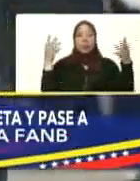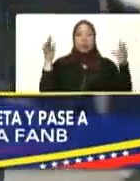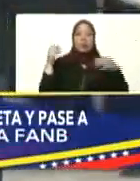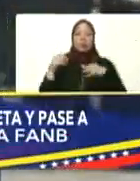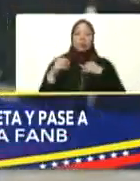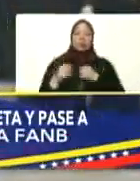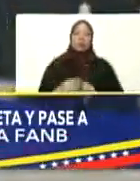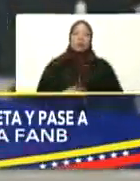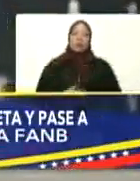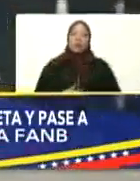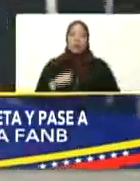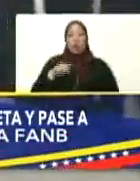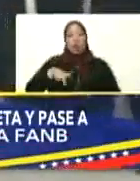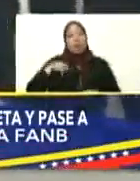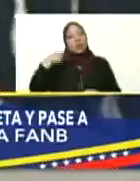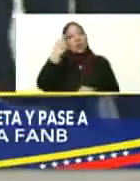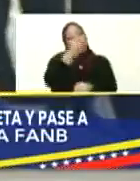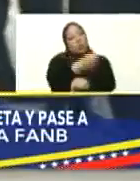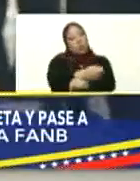Dado que se gradúan hoy,